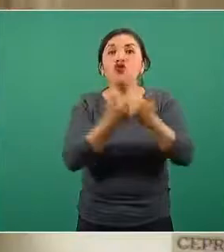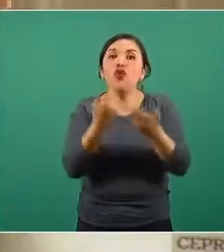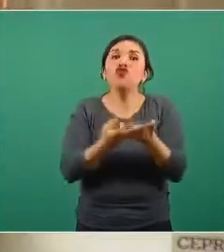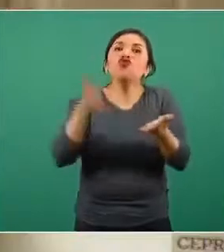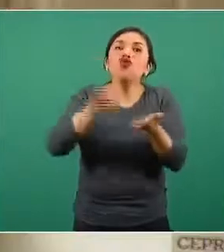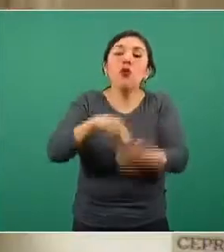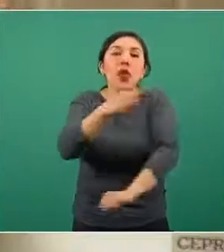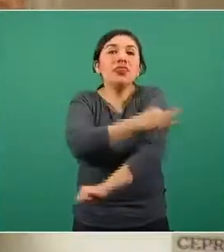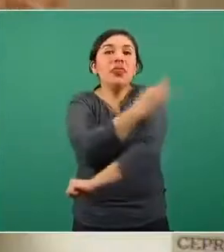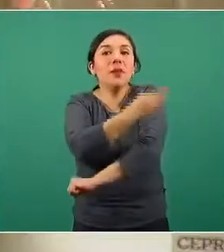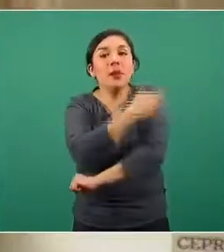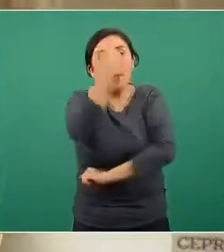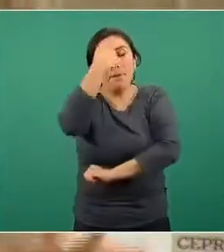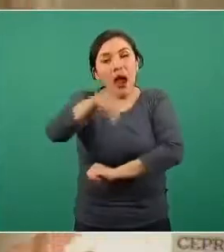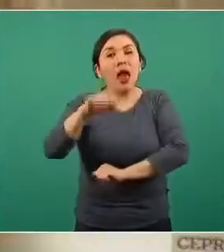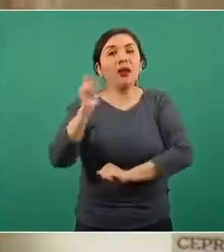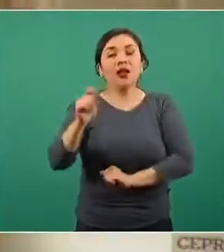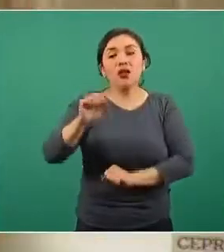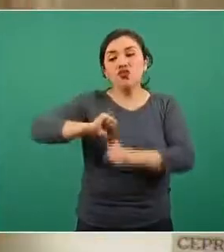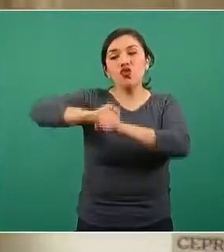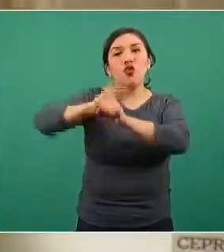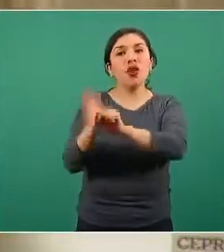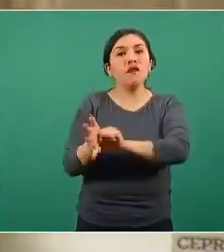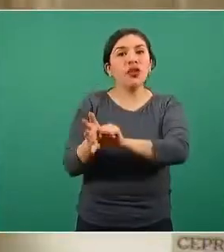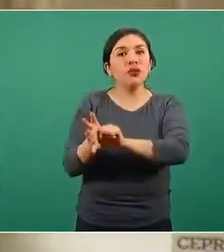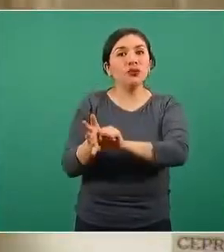tema de la vacunación con